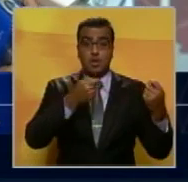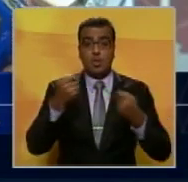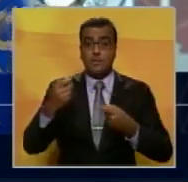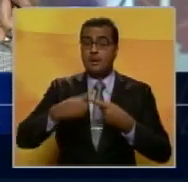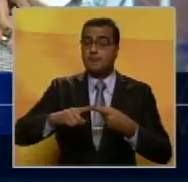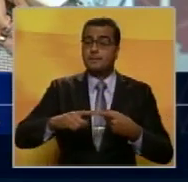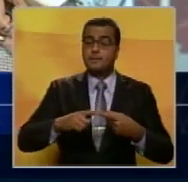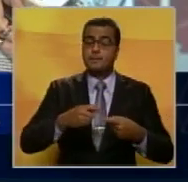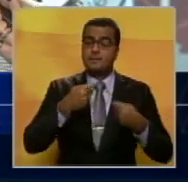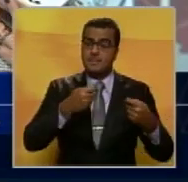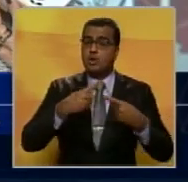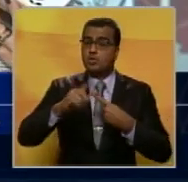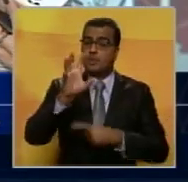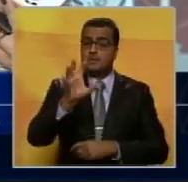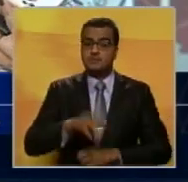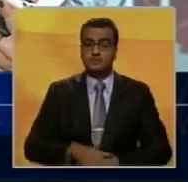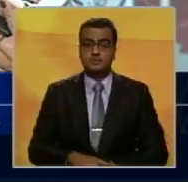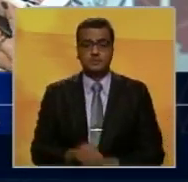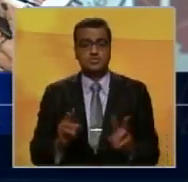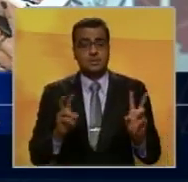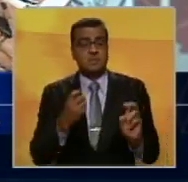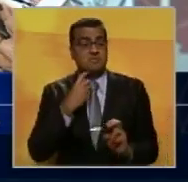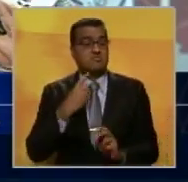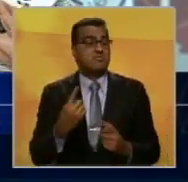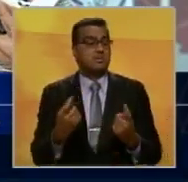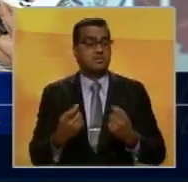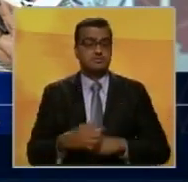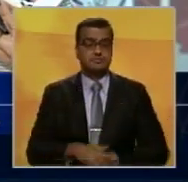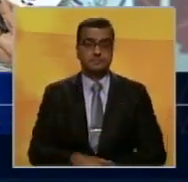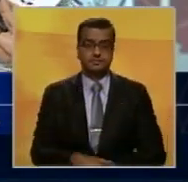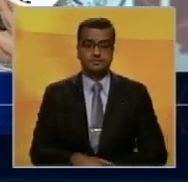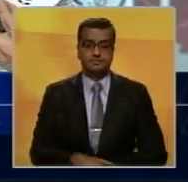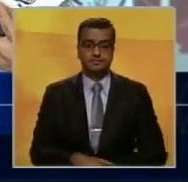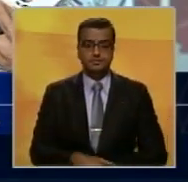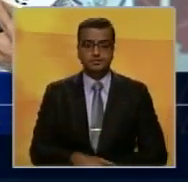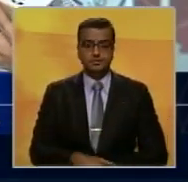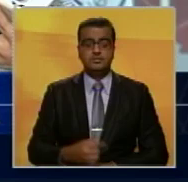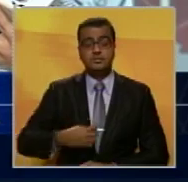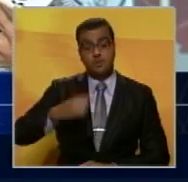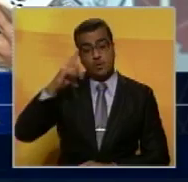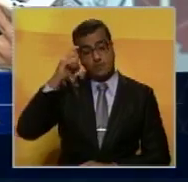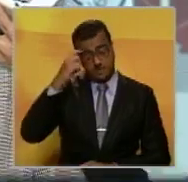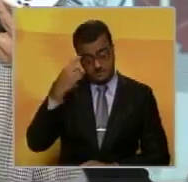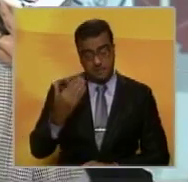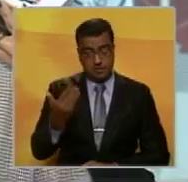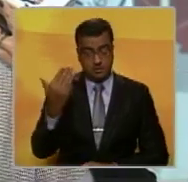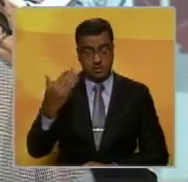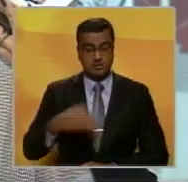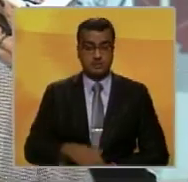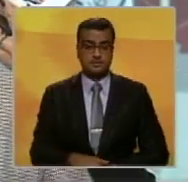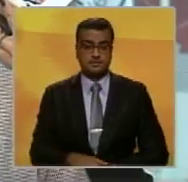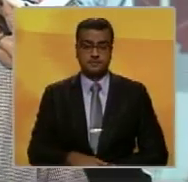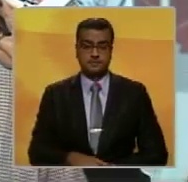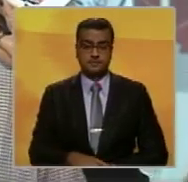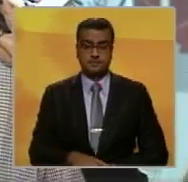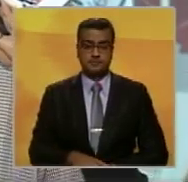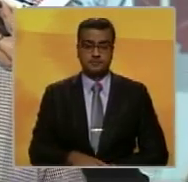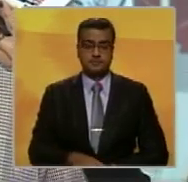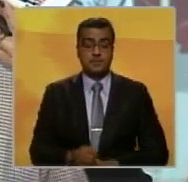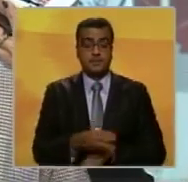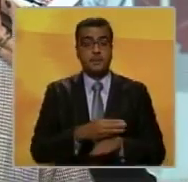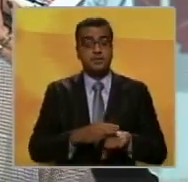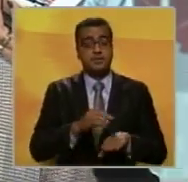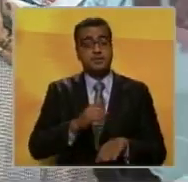no tradicionales. Es un tema que está ausente en este momento en la Constitución y yo pienso que ese es un tema que se debe involucrar. El ministro Jesús